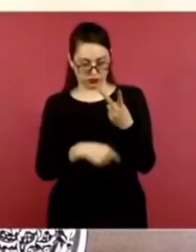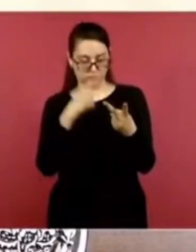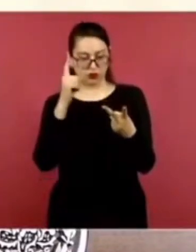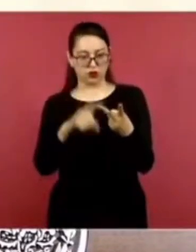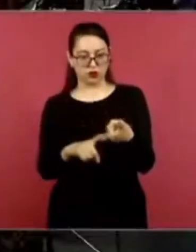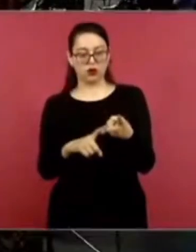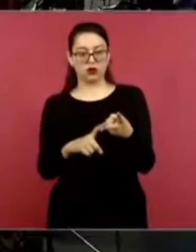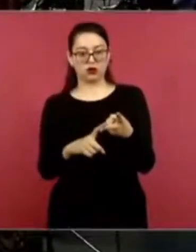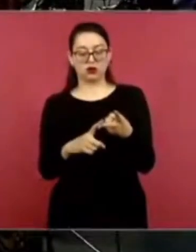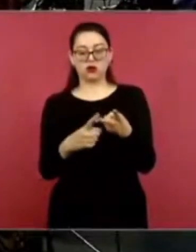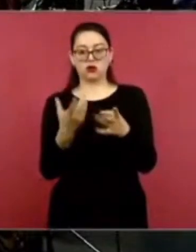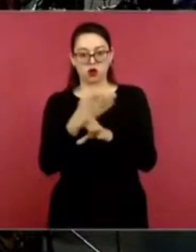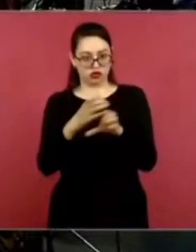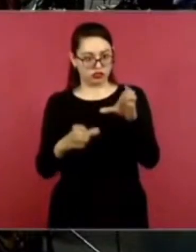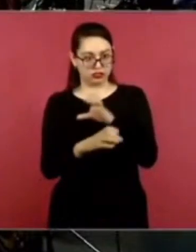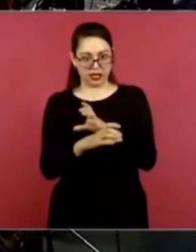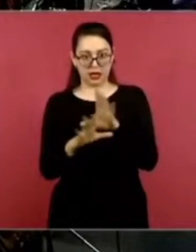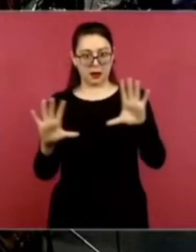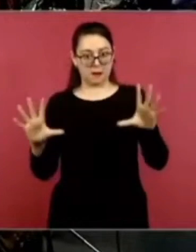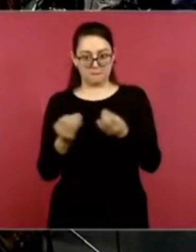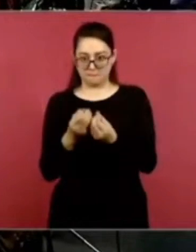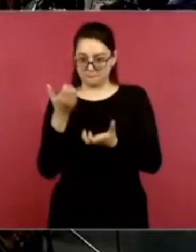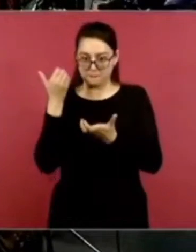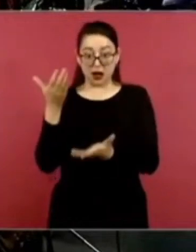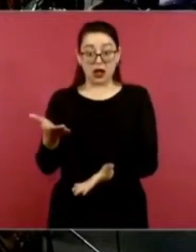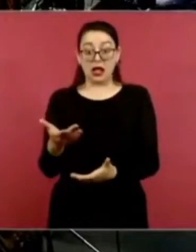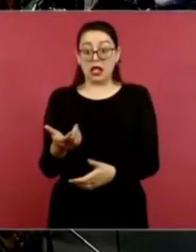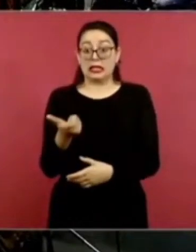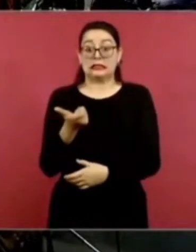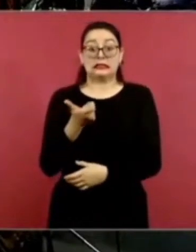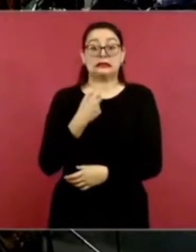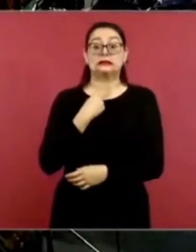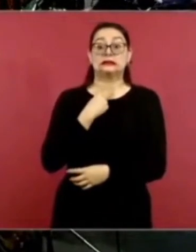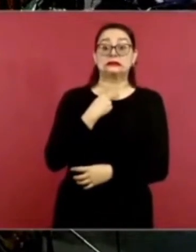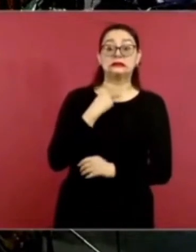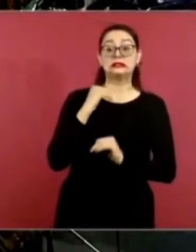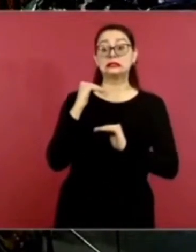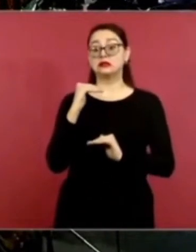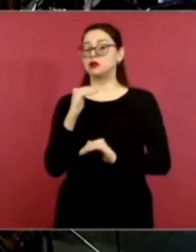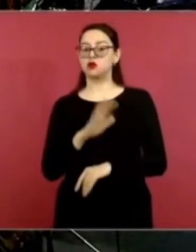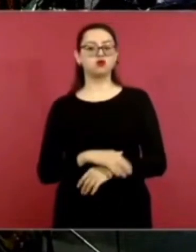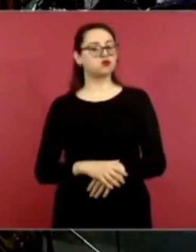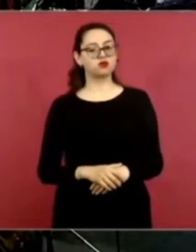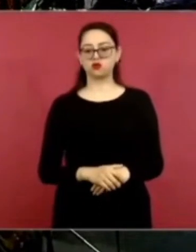se va a aportar. No hay límite, es lo que consideremos